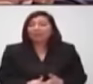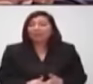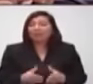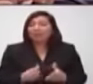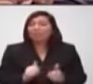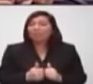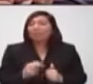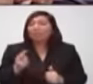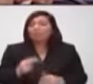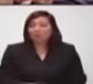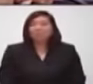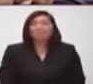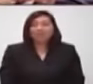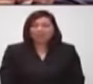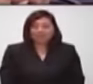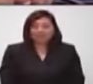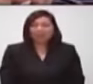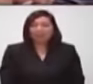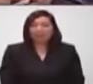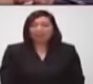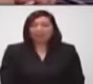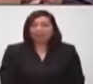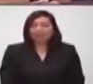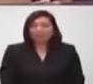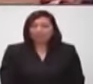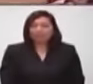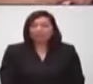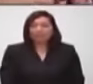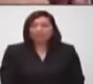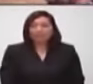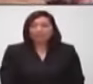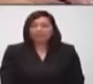podría haber un gran caso de corrupción. Gracias, señor presidente.